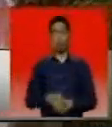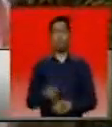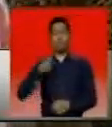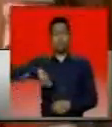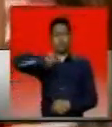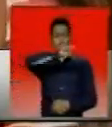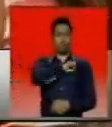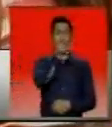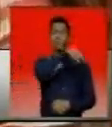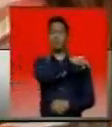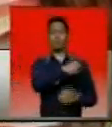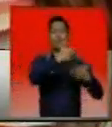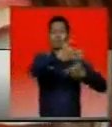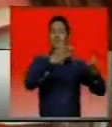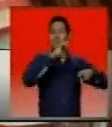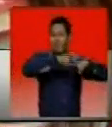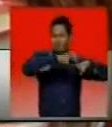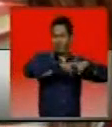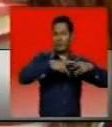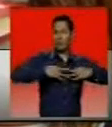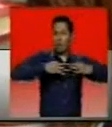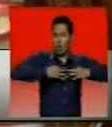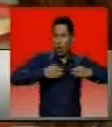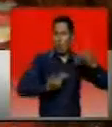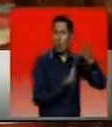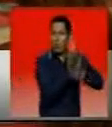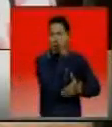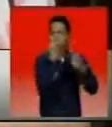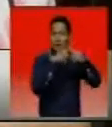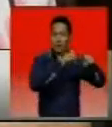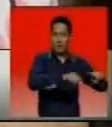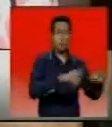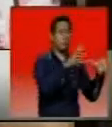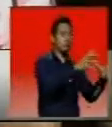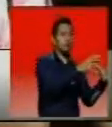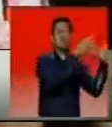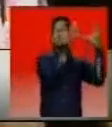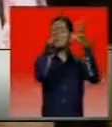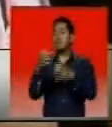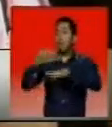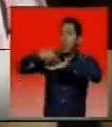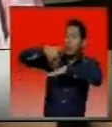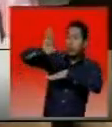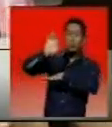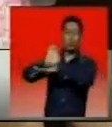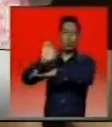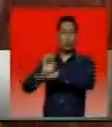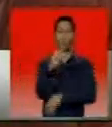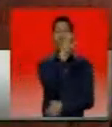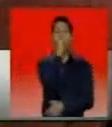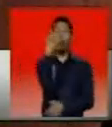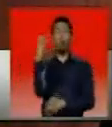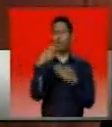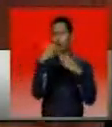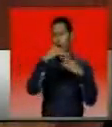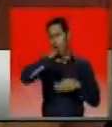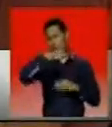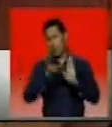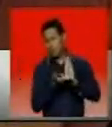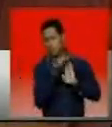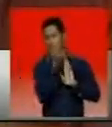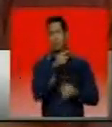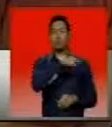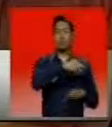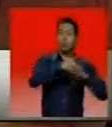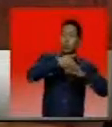Ecuador un mueble, su ropa y vestimenta nueva para sus nietos. Gastó más de 400 euros en el envío, que por cierto,